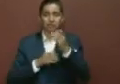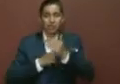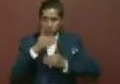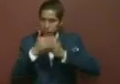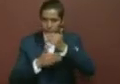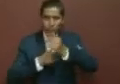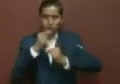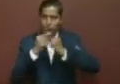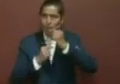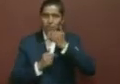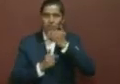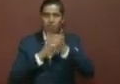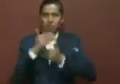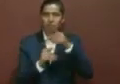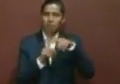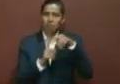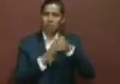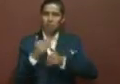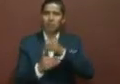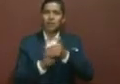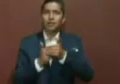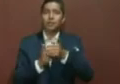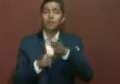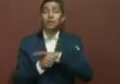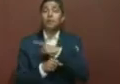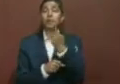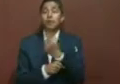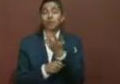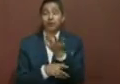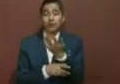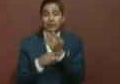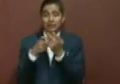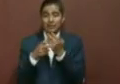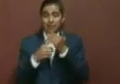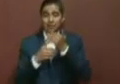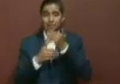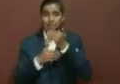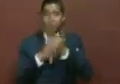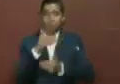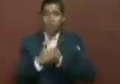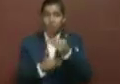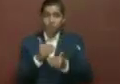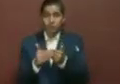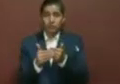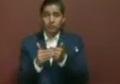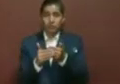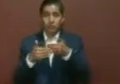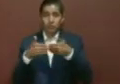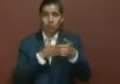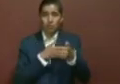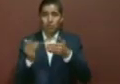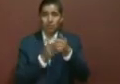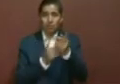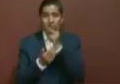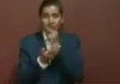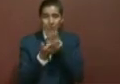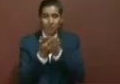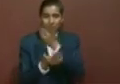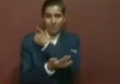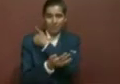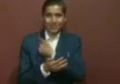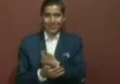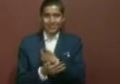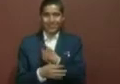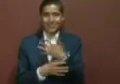avanzando. Porque para llegar al proceso, digamos, el modelo que planteó el